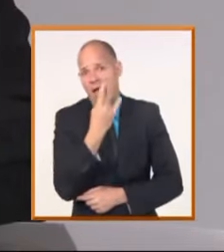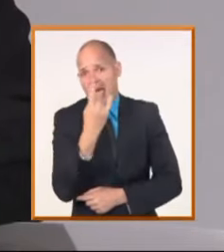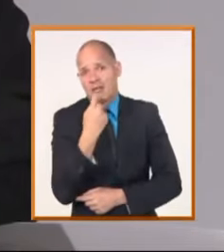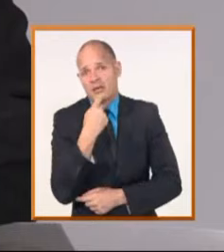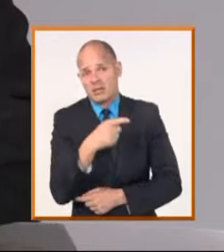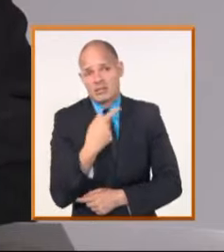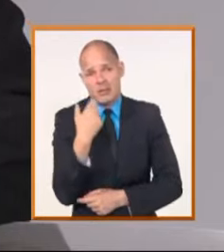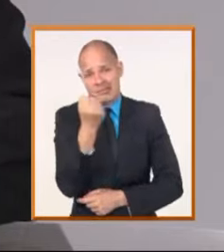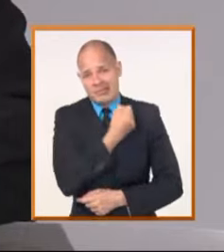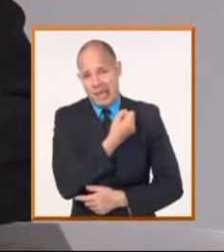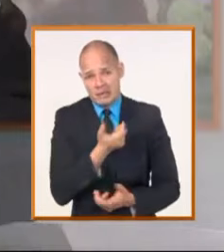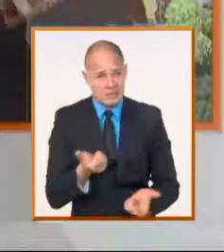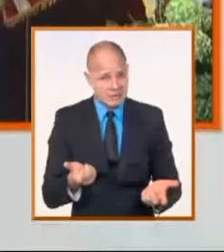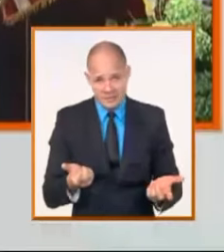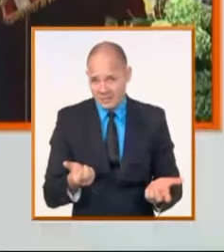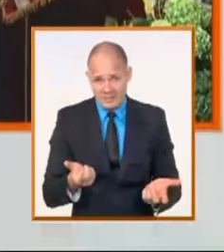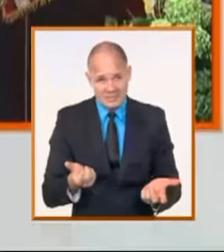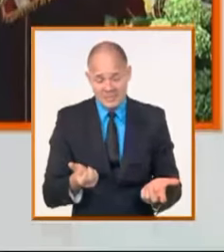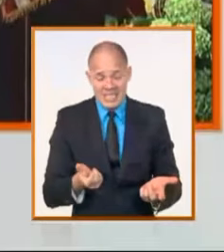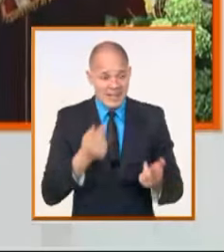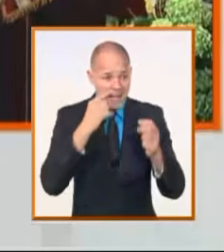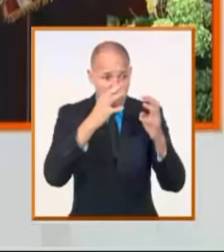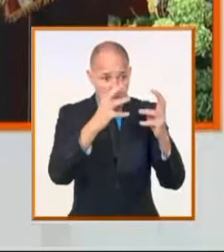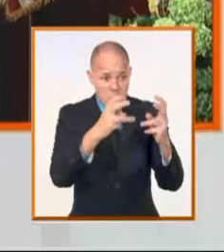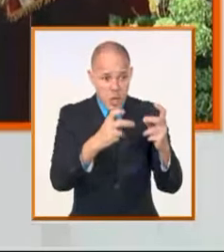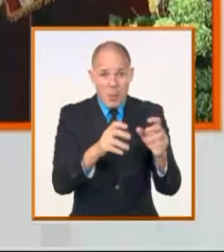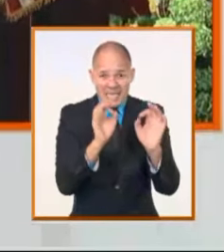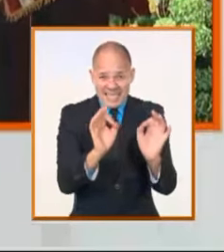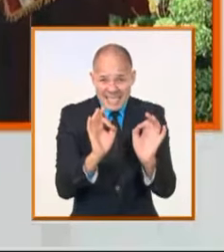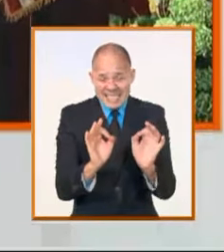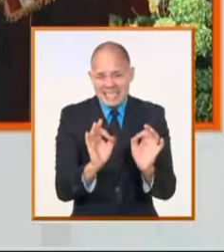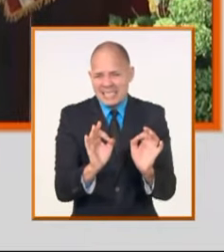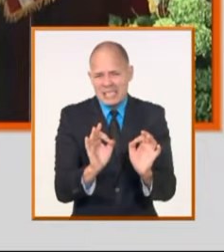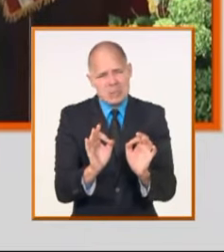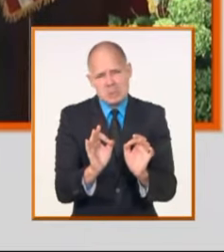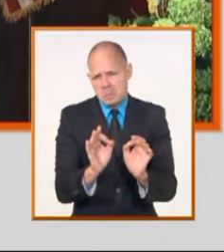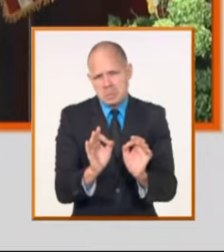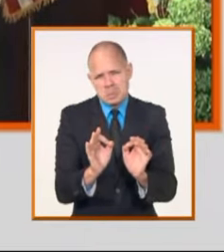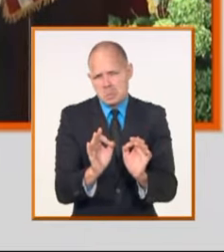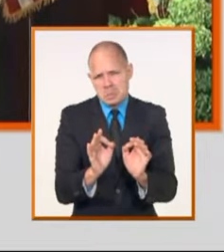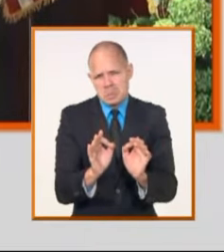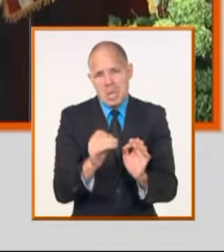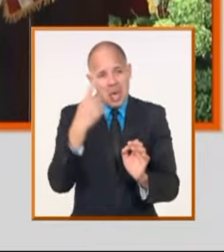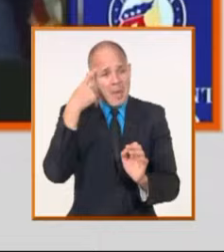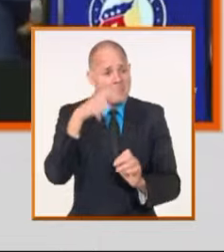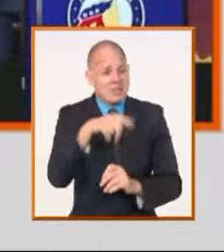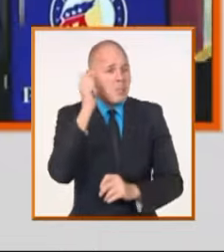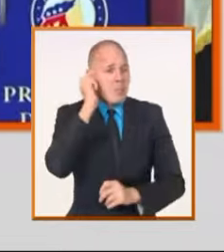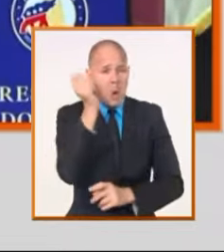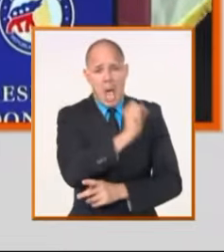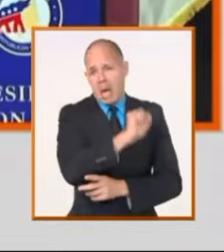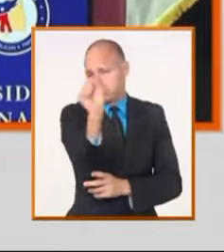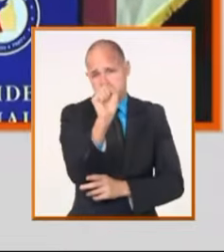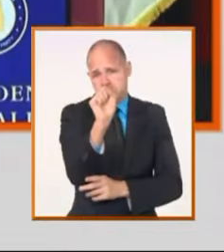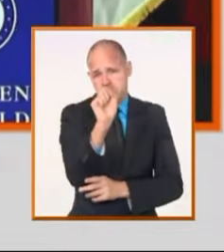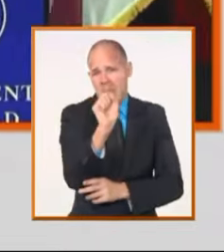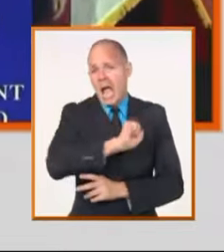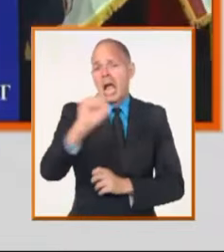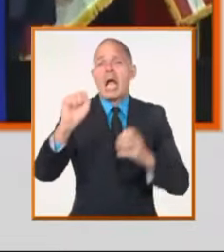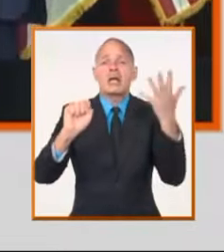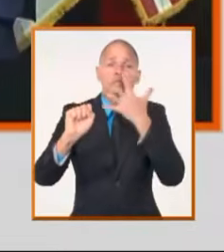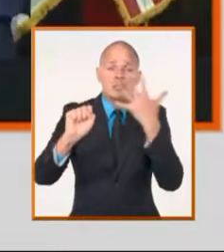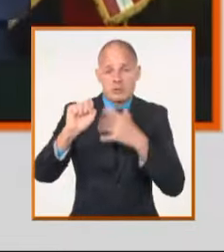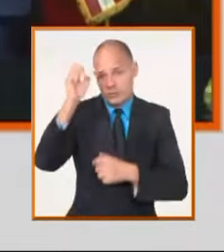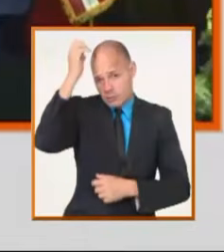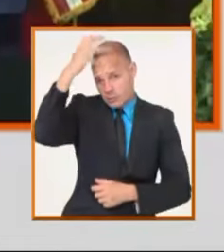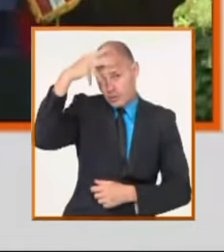que los números de las encuestas no estaban fuera de lo que se produjo, o lo que se produjo no estaba fuera de los marcos